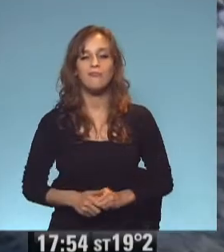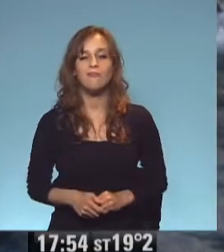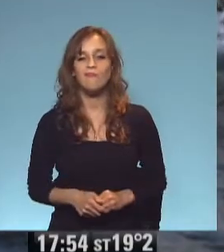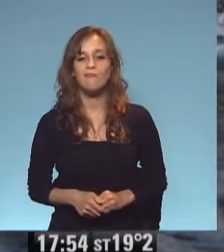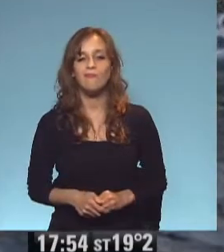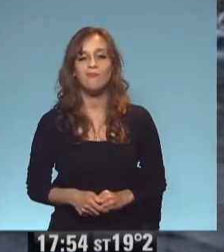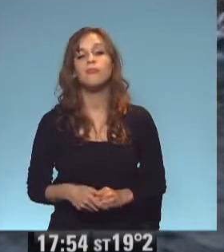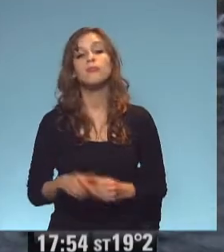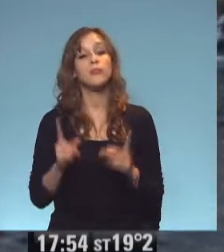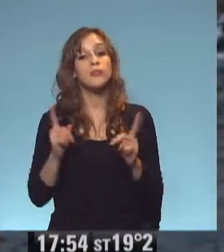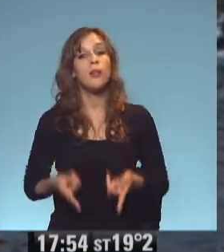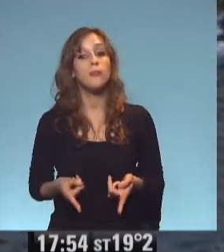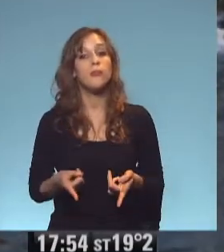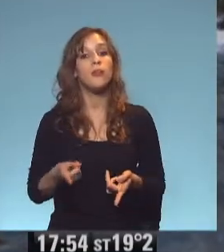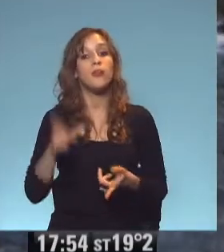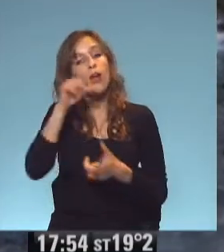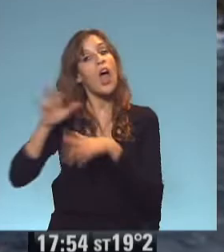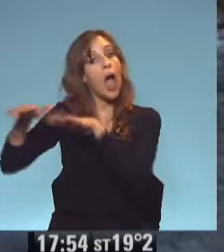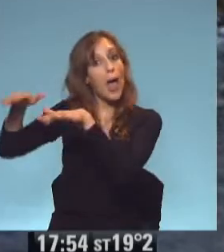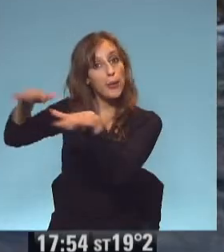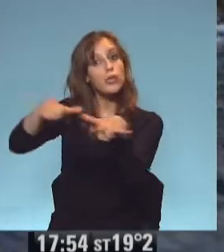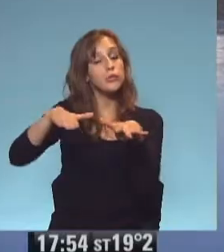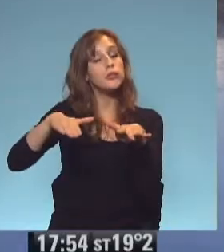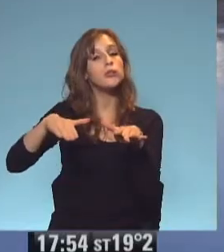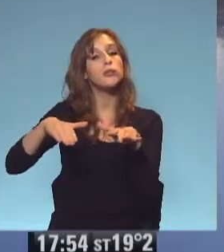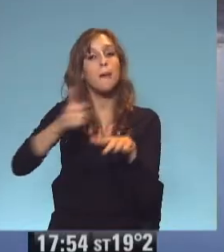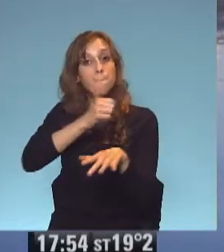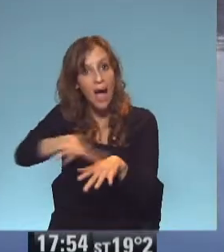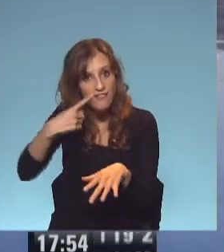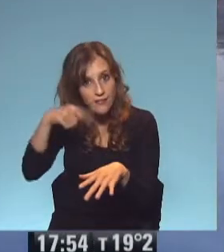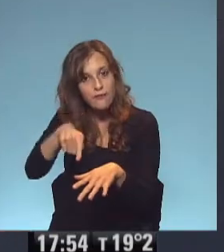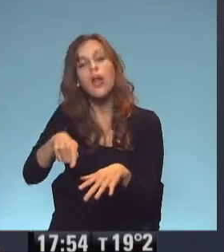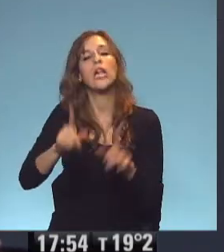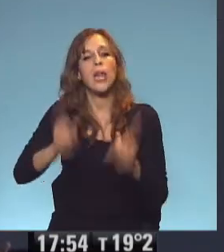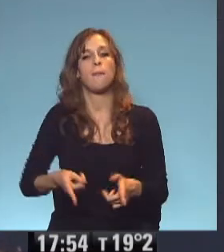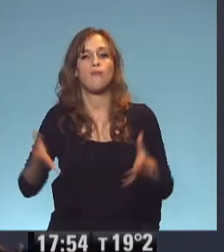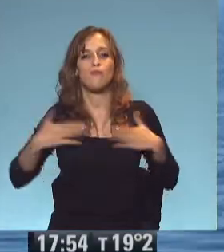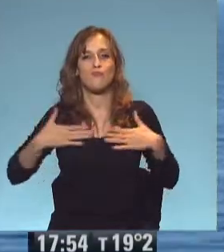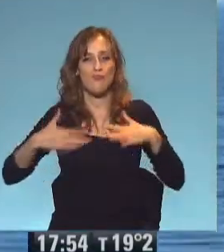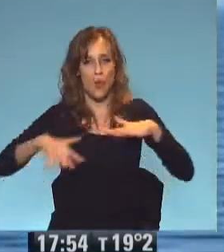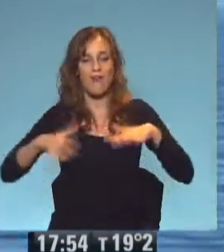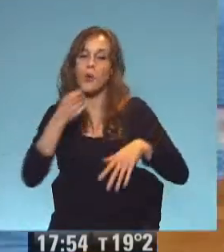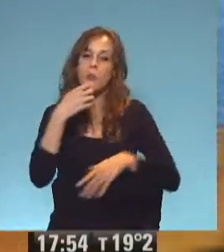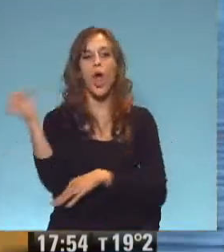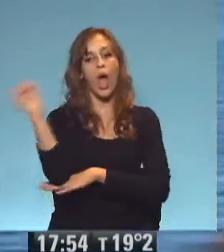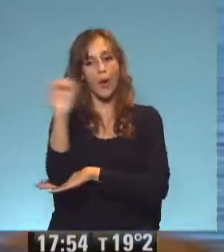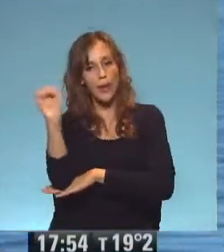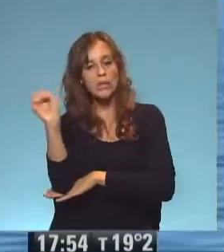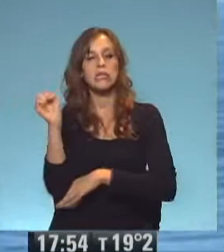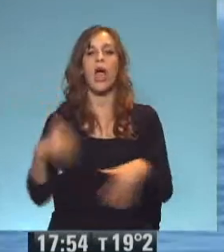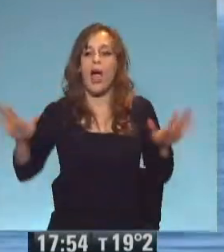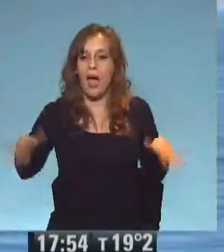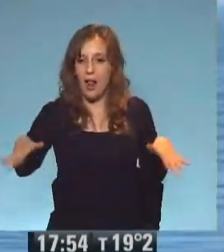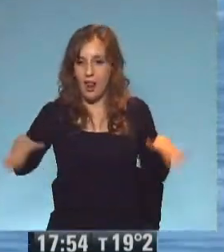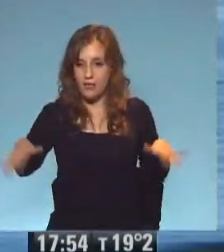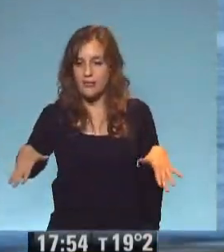Aunque también las aves marinas se comunican con movimientos de su cuerpo, movimientos de cabeza, movimientos de las alas.